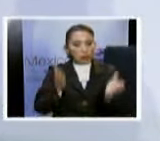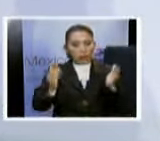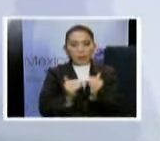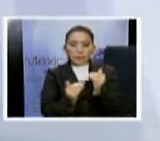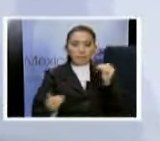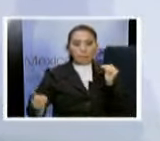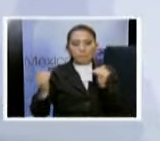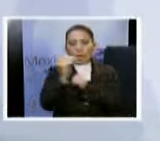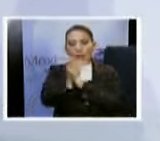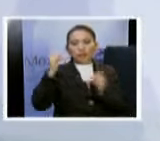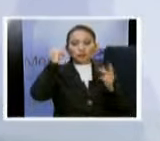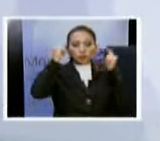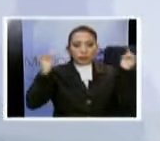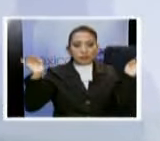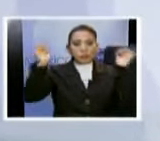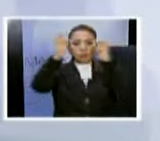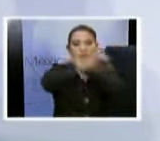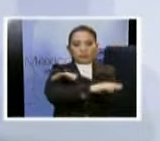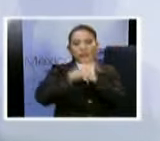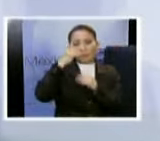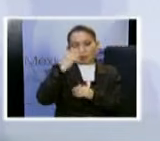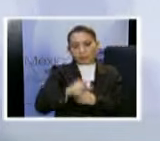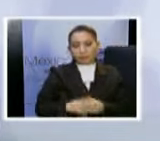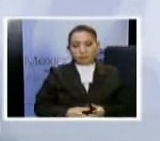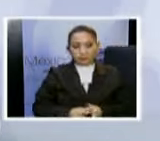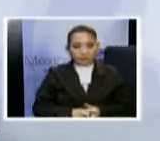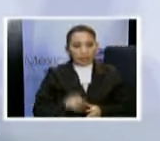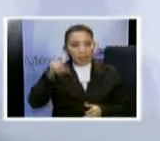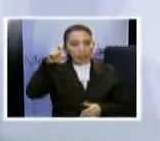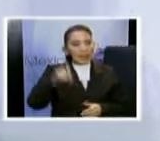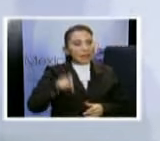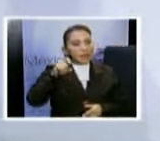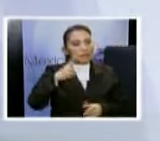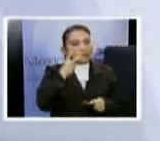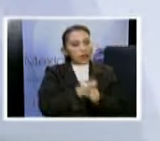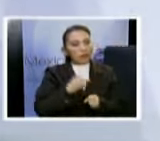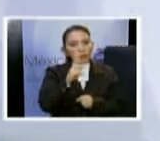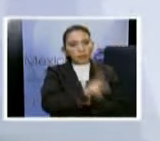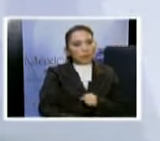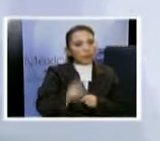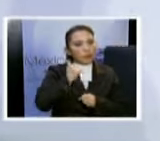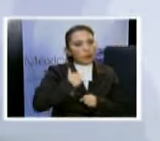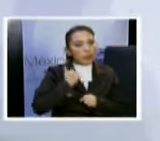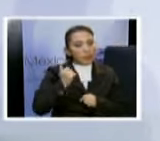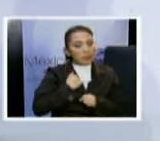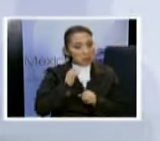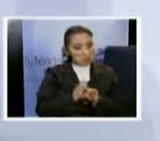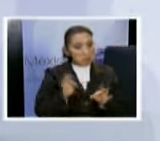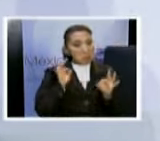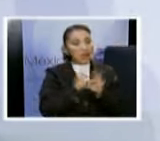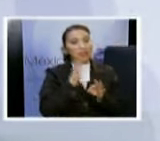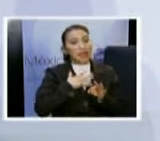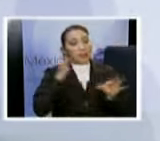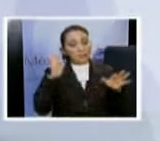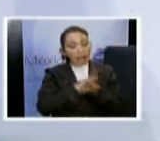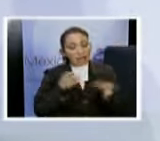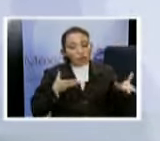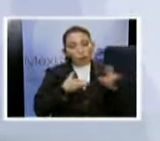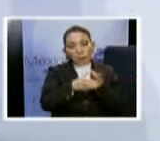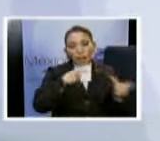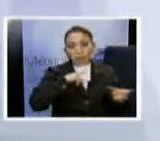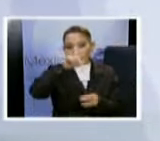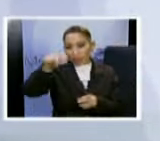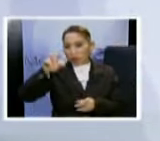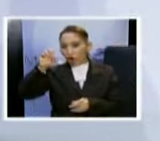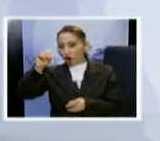incrementar los flujos turísticos de nuestro país. Quebec es la segunda provincia de Canadá con la que México tiene un mayor intercambio comercial después